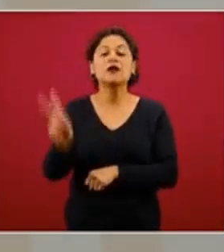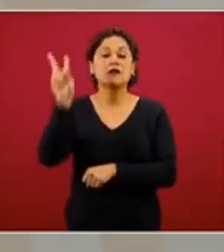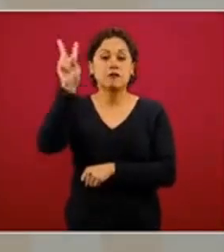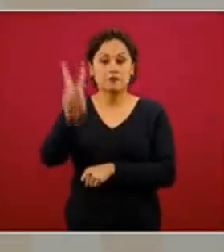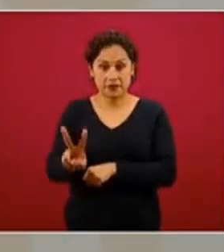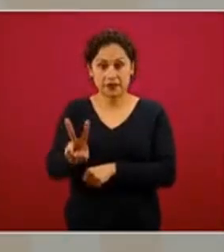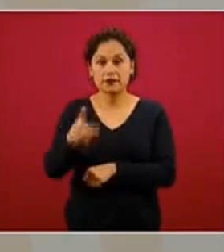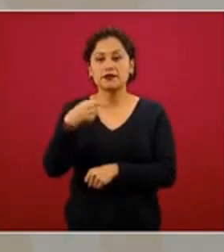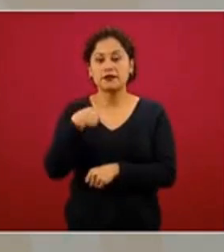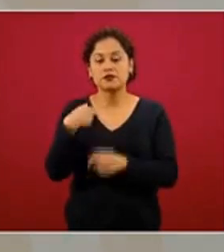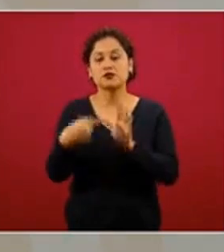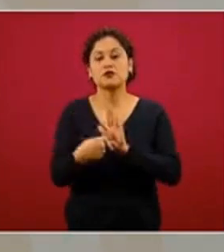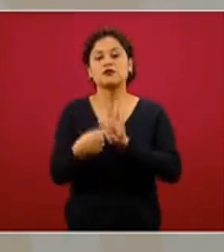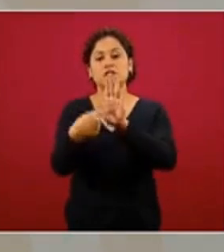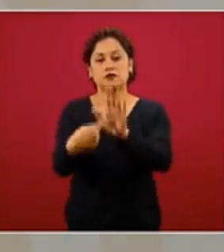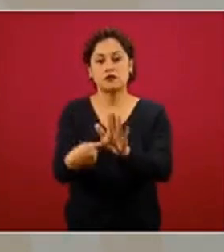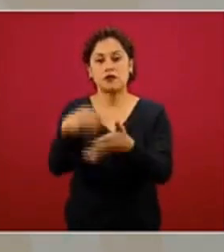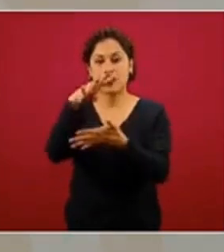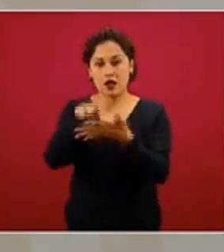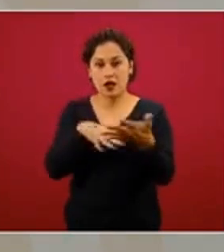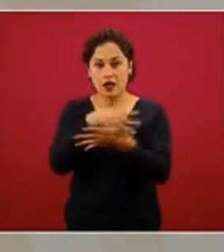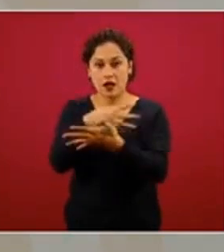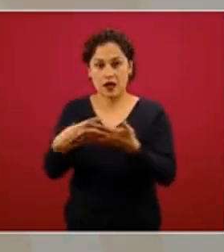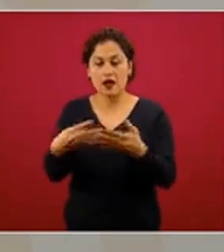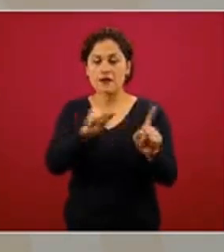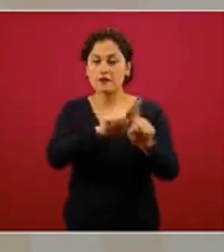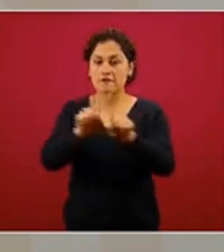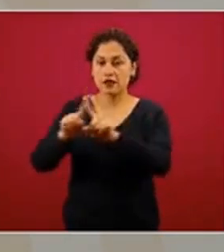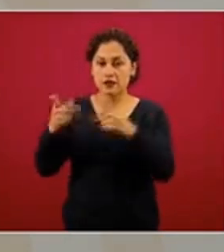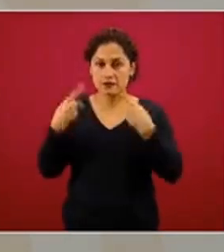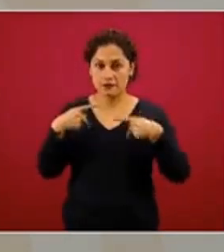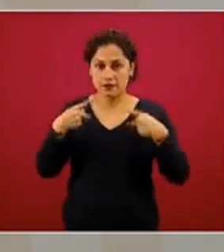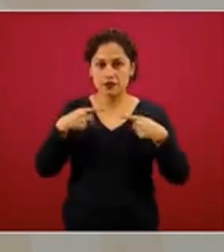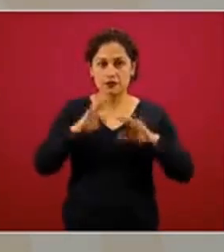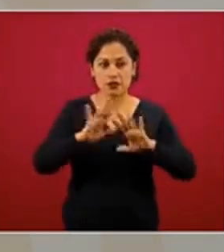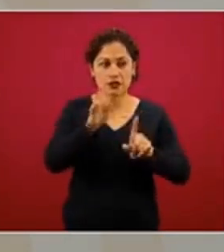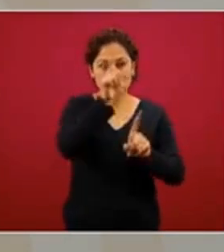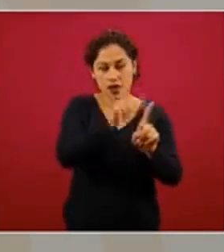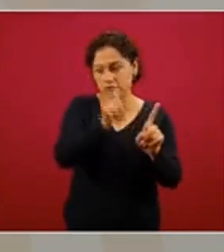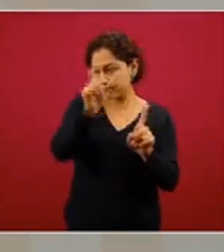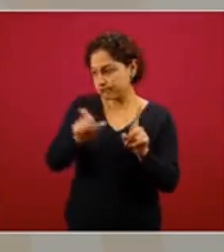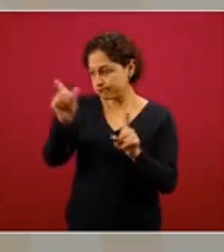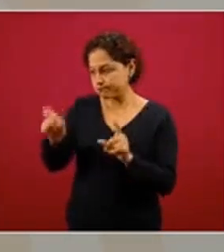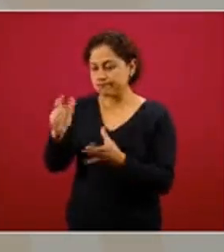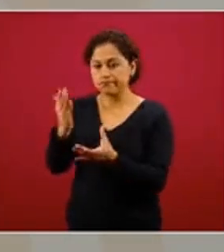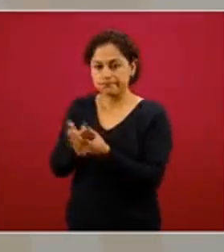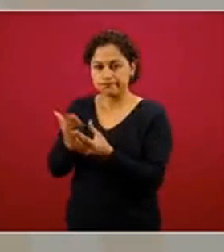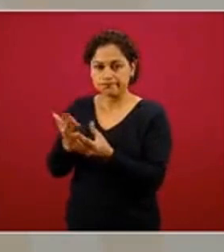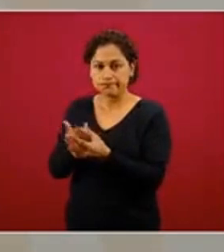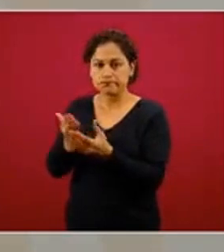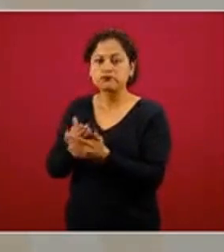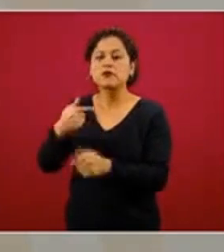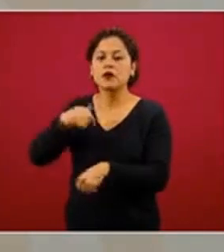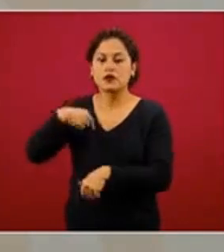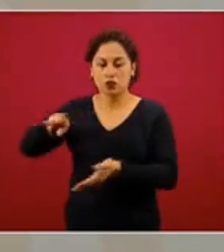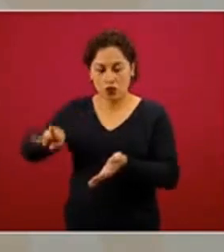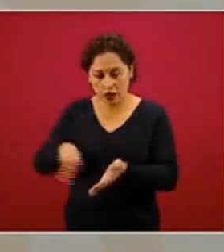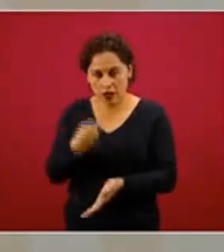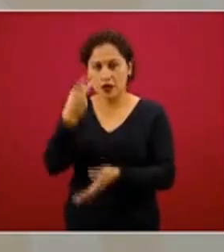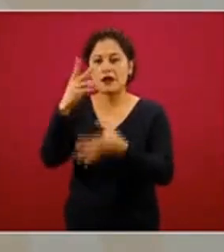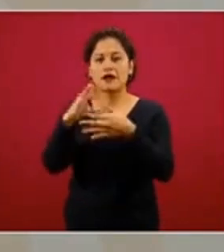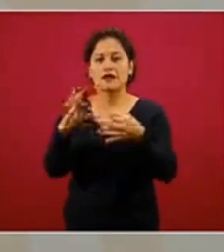vamos a presentar nuevamente la tabla de los casos y vuelvo a explicar con muchísimo gusto la mecánica de la vigilancia